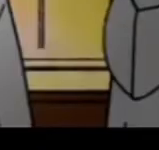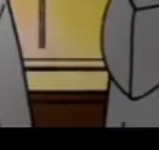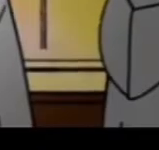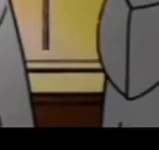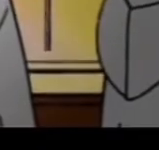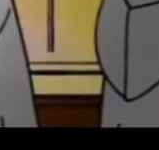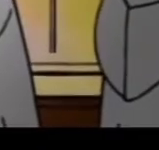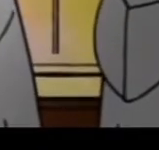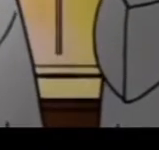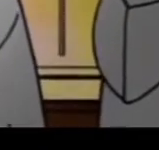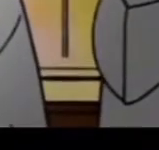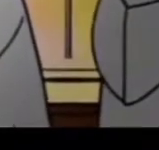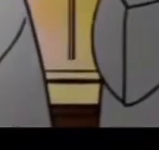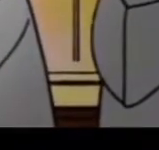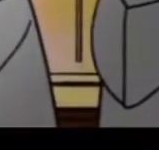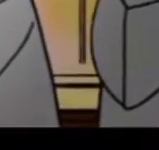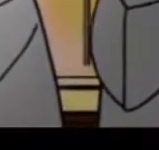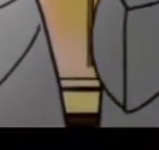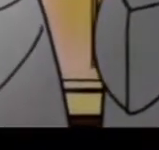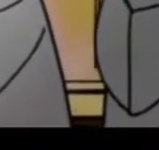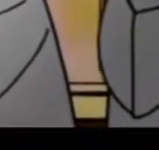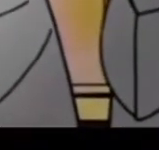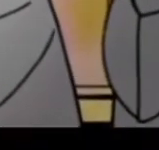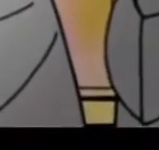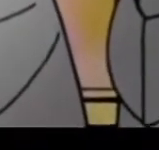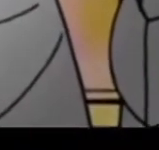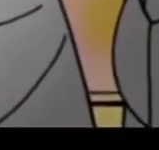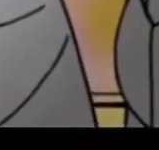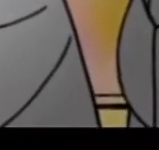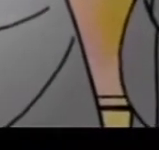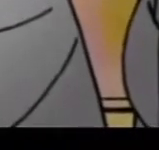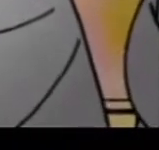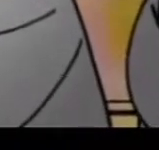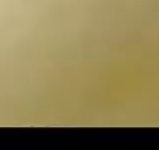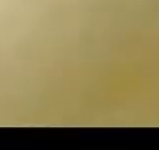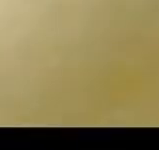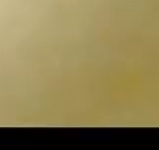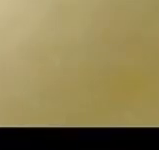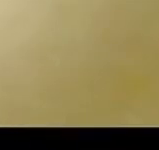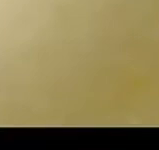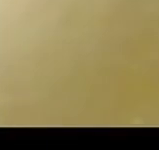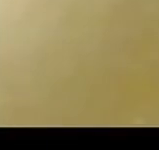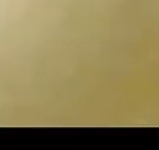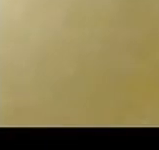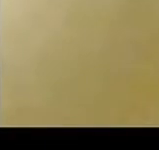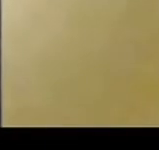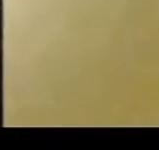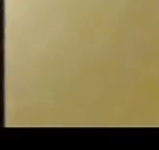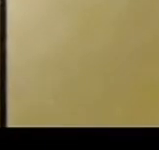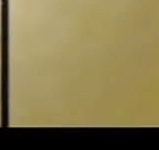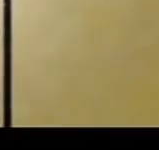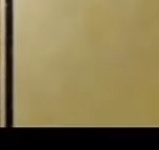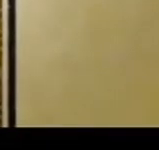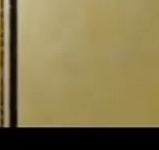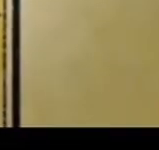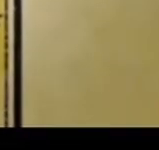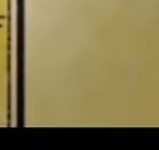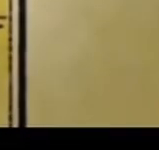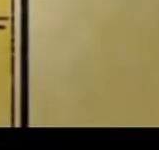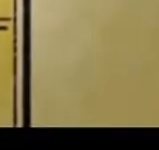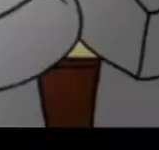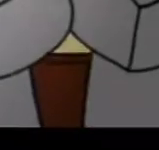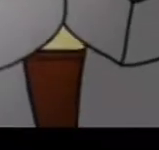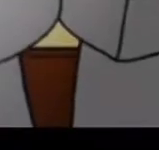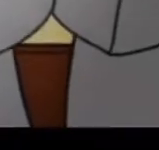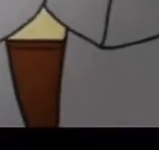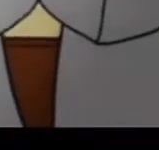y revertida en la risa que la cultura popular profirió en las fiestas y en los carnavales durante los